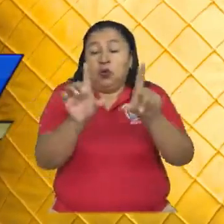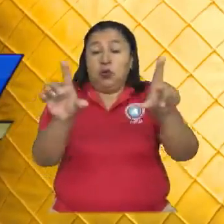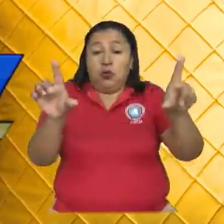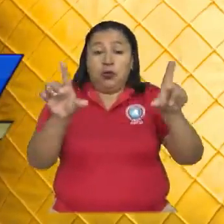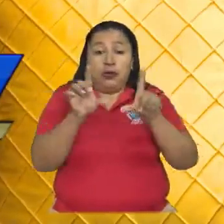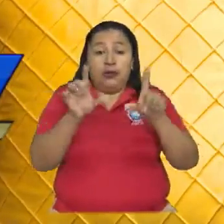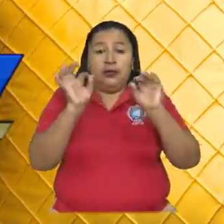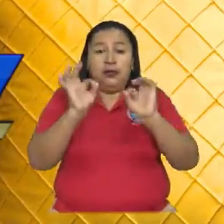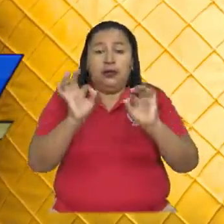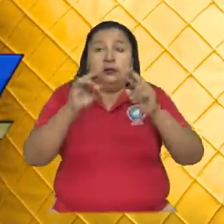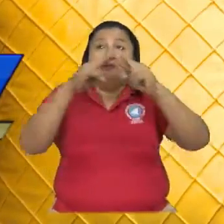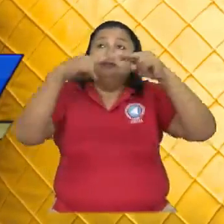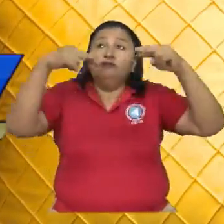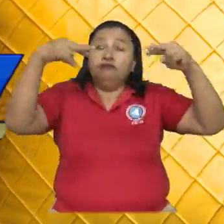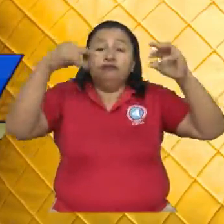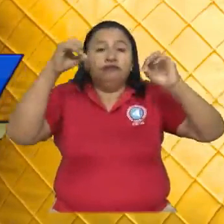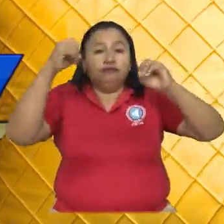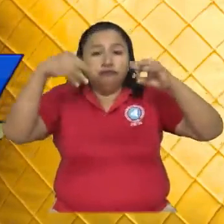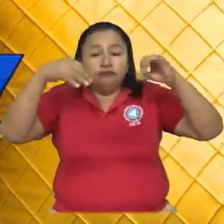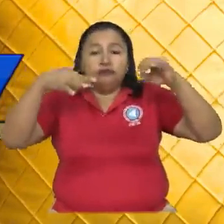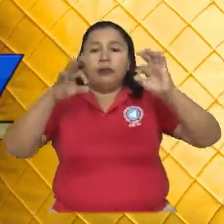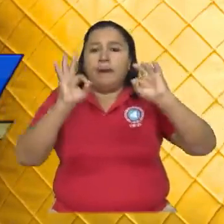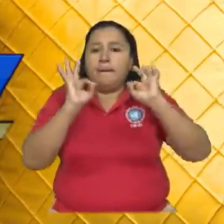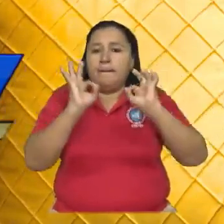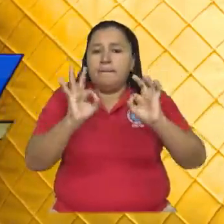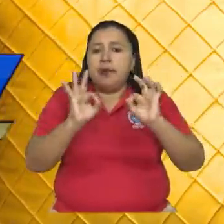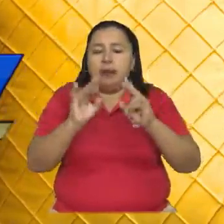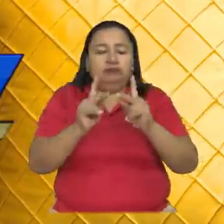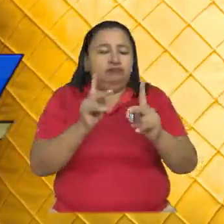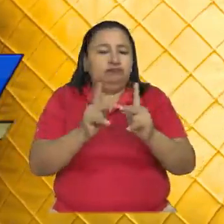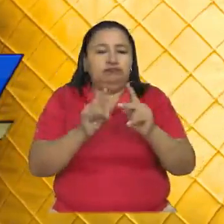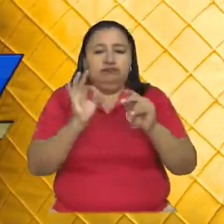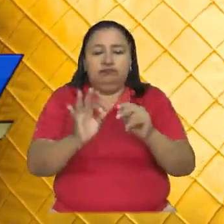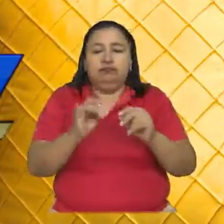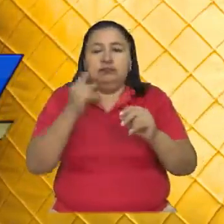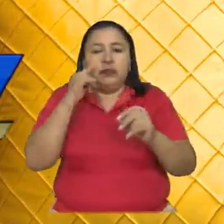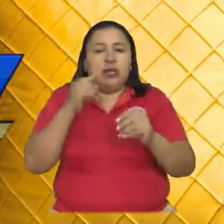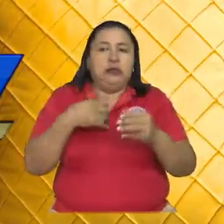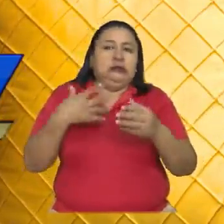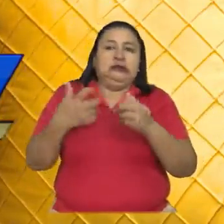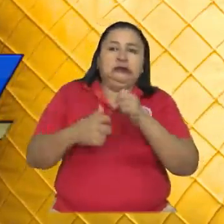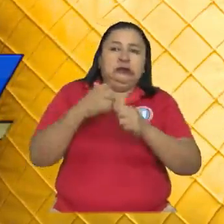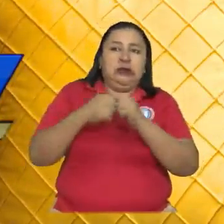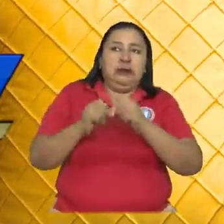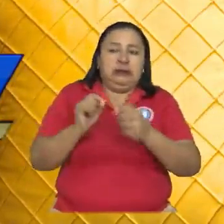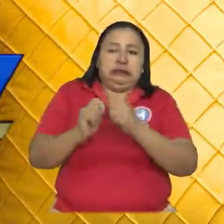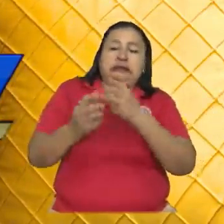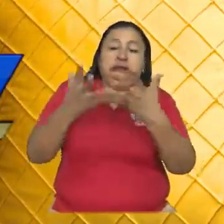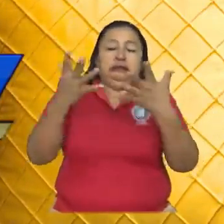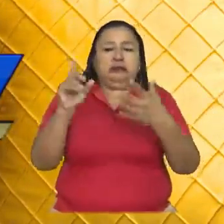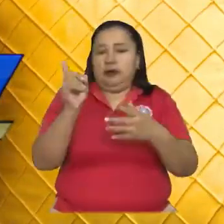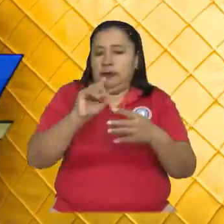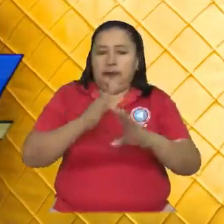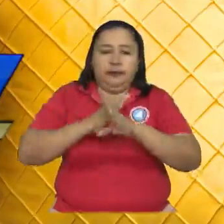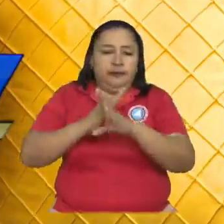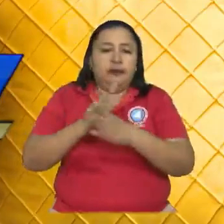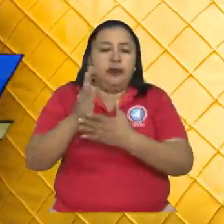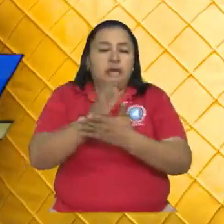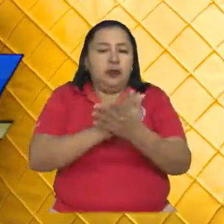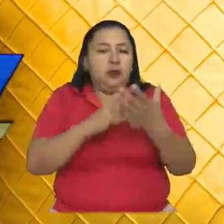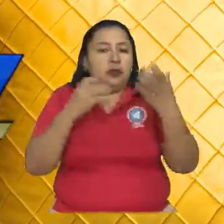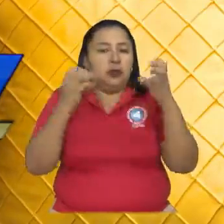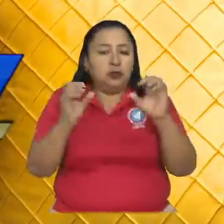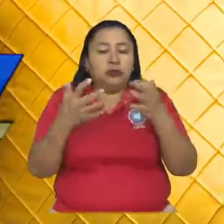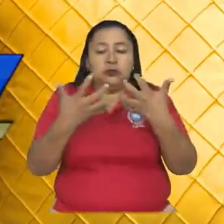instalaciones también eléctricas estén en condiciones óptimas para evitar, claro, casos de incendio. Son parte de todas